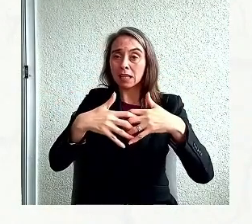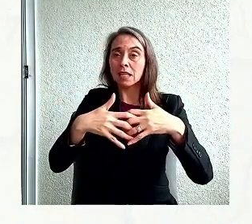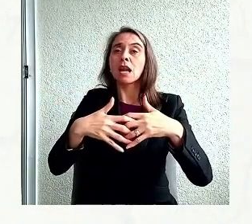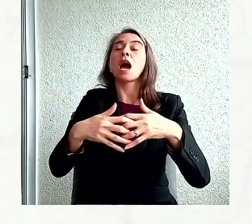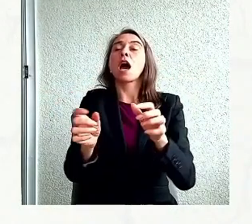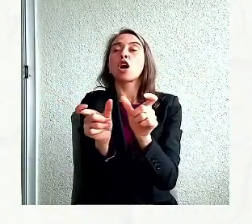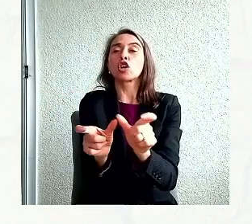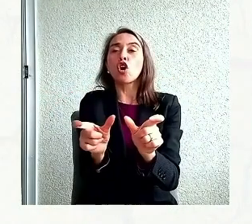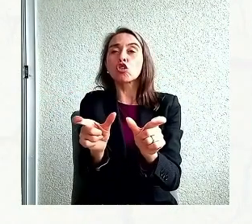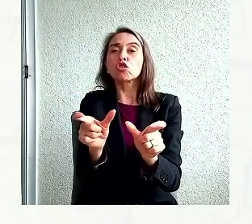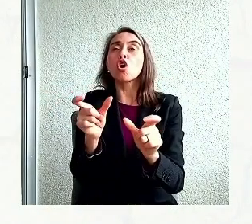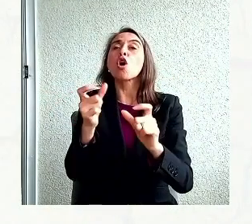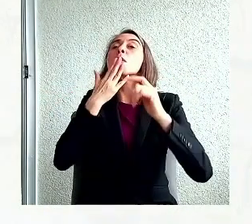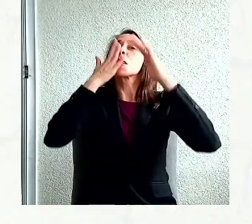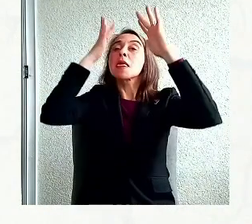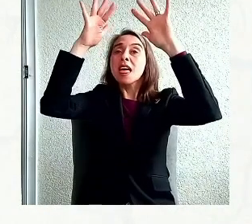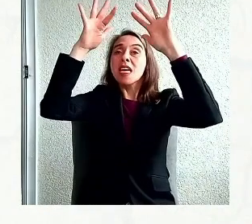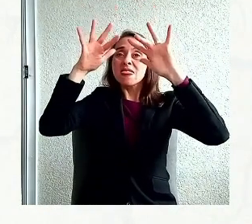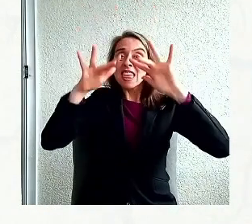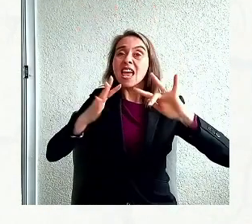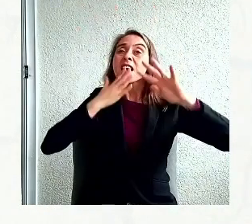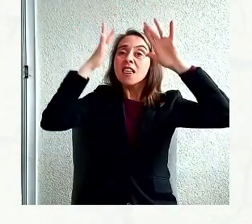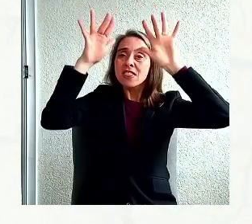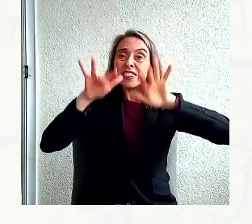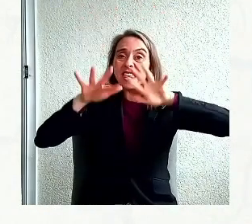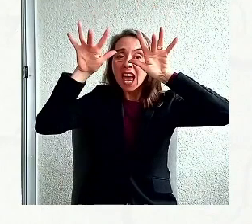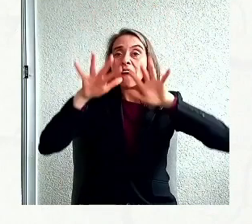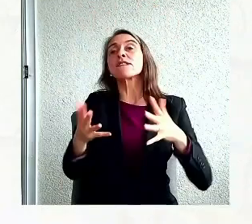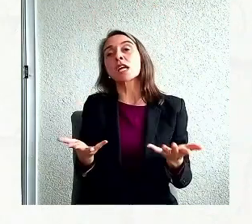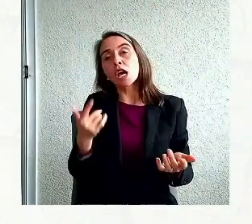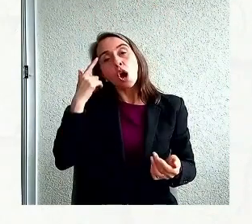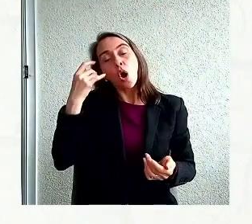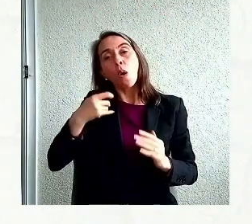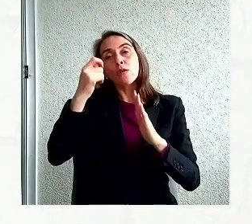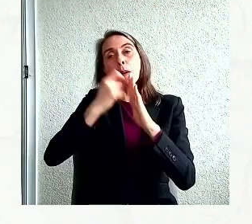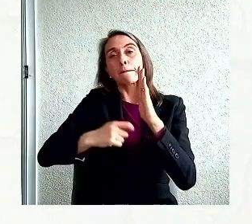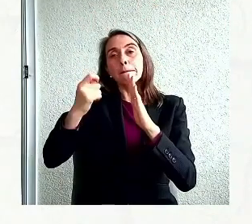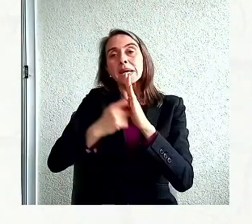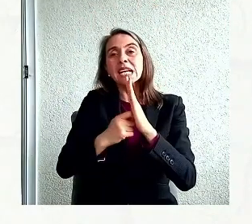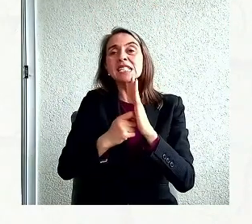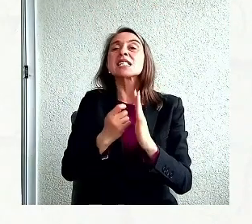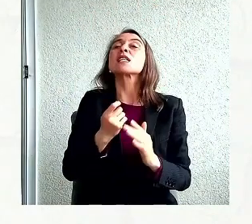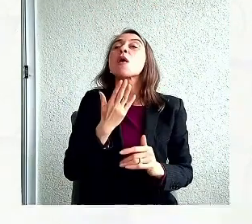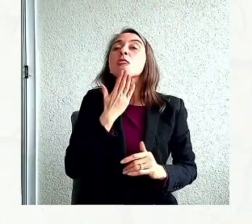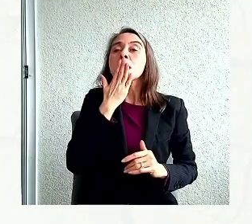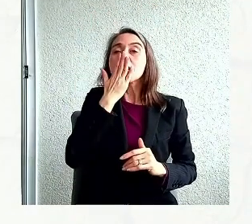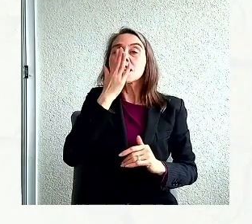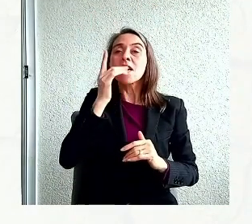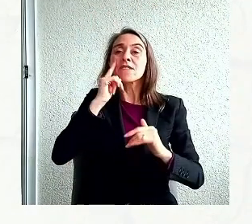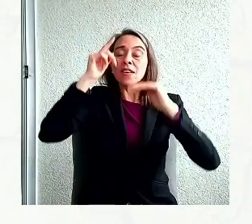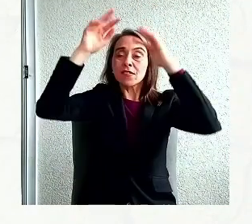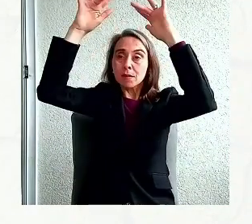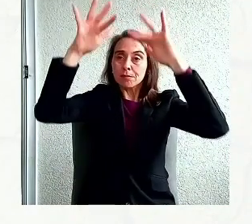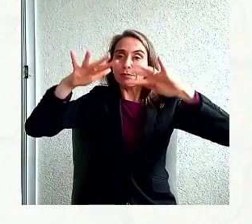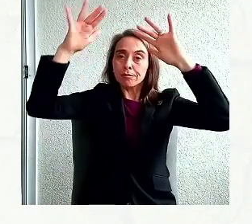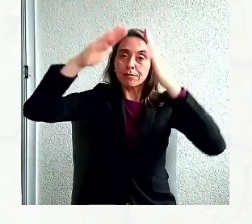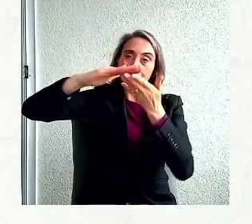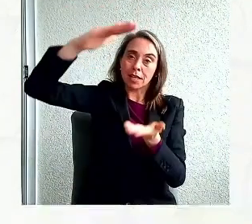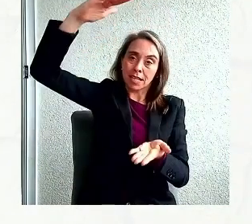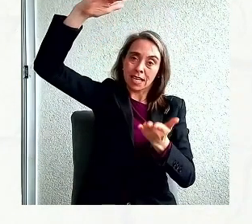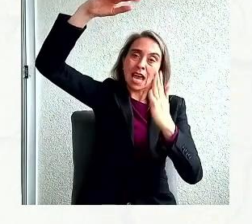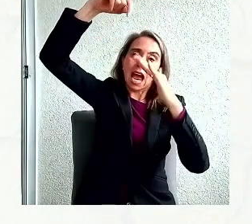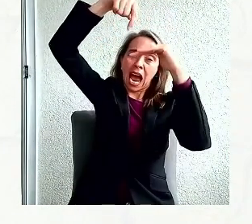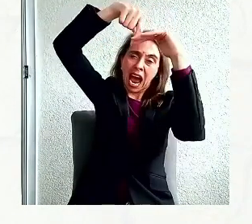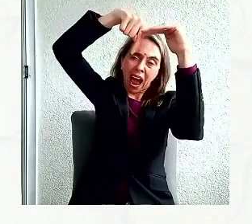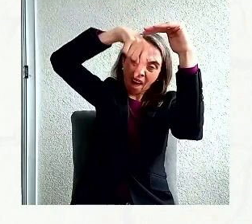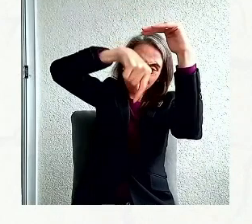nieve profunda, donde podemos sacar estratigrafías de nieve y medir varias variables físicas y químicas, y también, obviamente, nieve superficial. Y todas estas muestras en